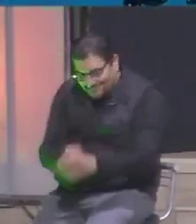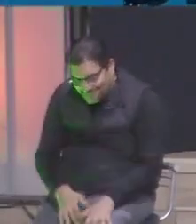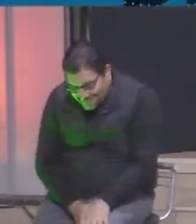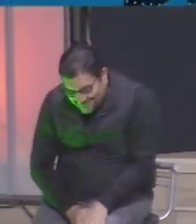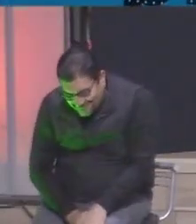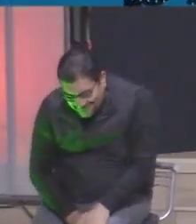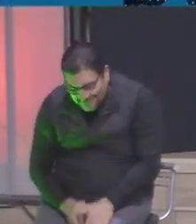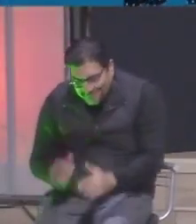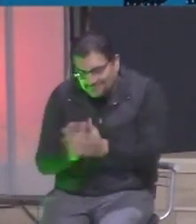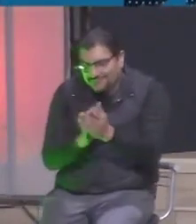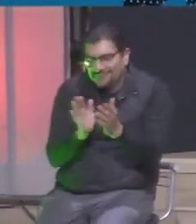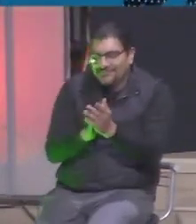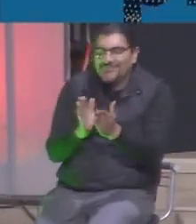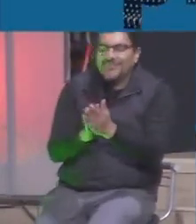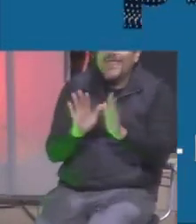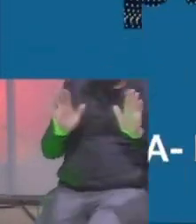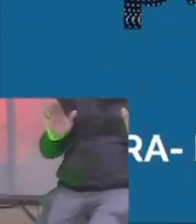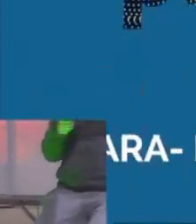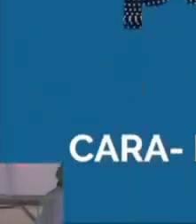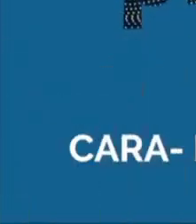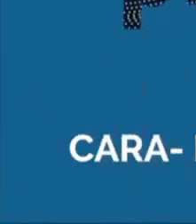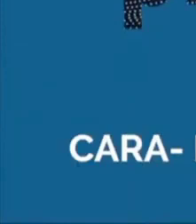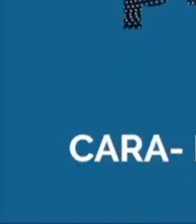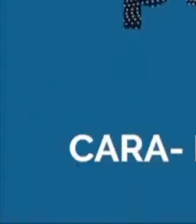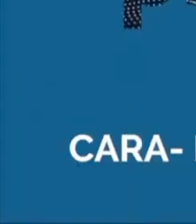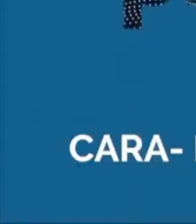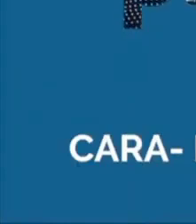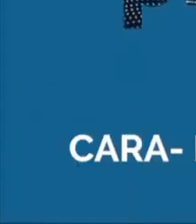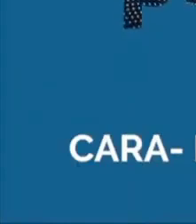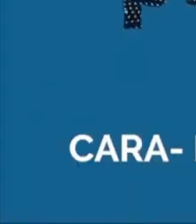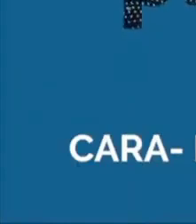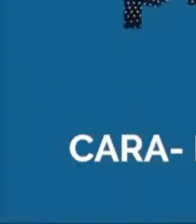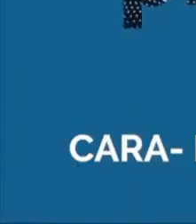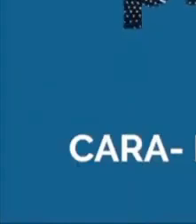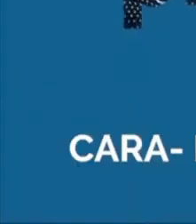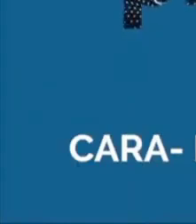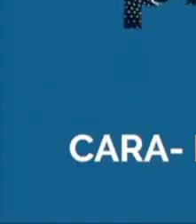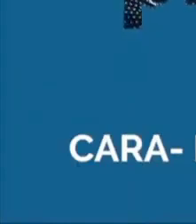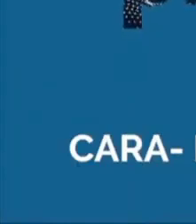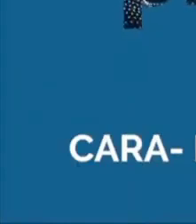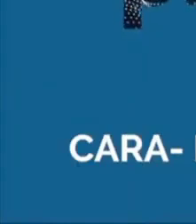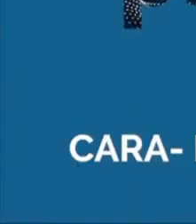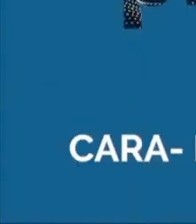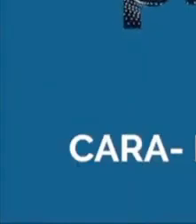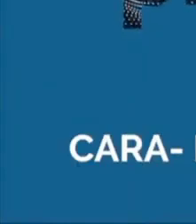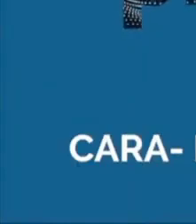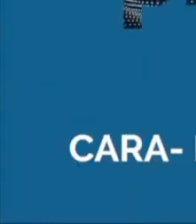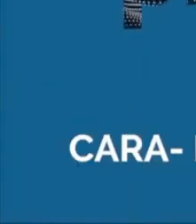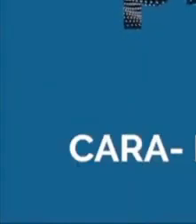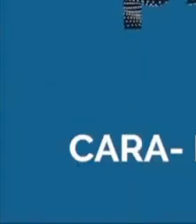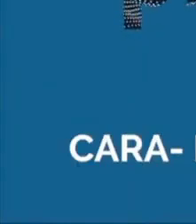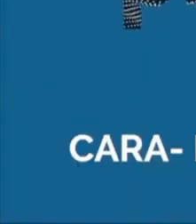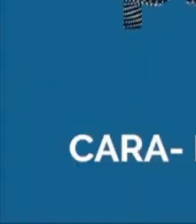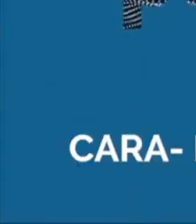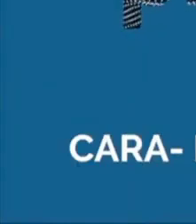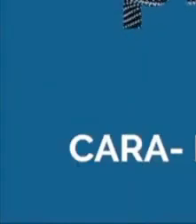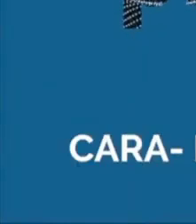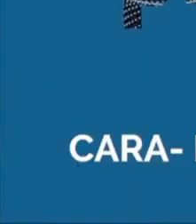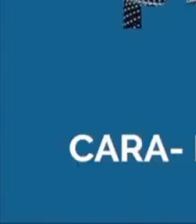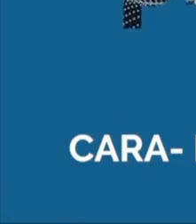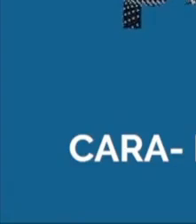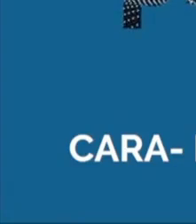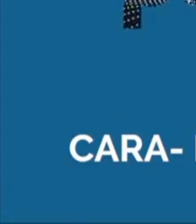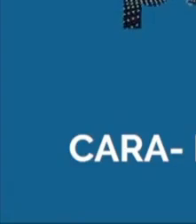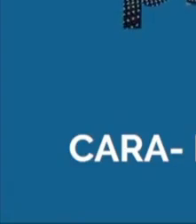amén antes de que si usted hizo la oración por primera vez si usted levantó su mano e hizo la oración le voy a pedir que allá al fondo está Adrián